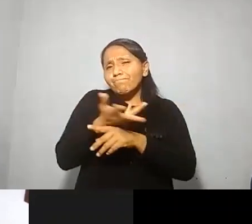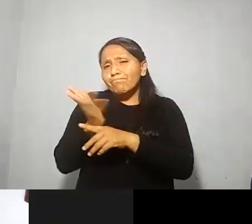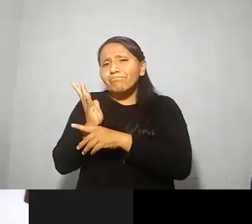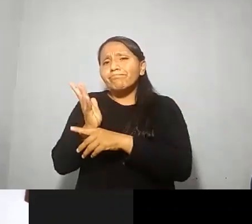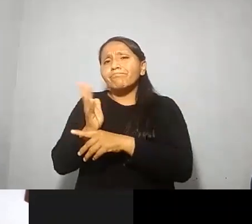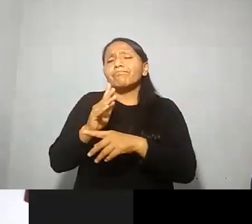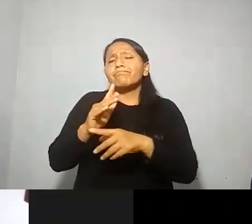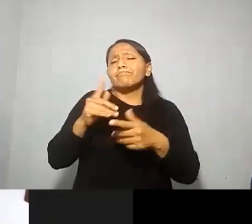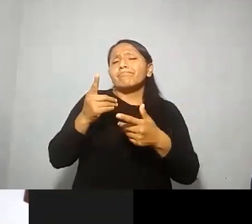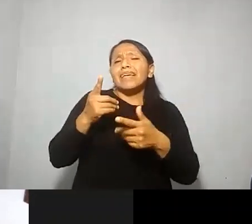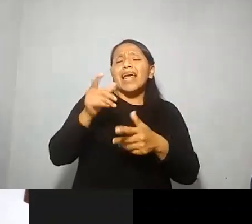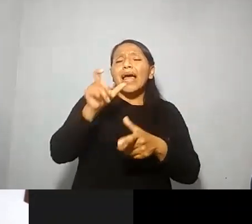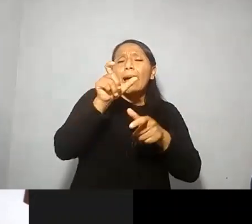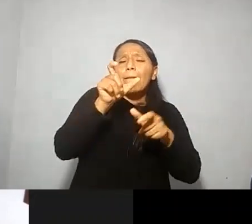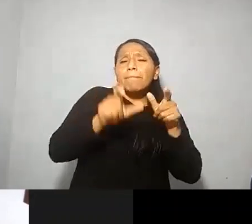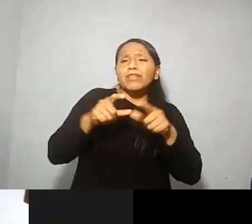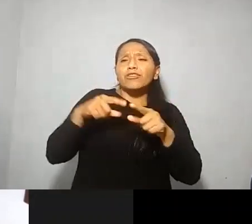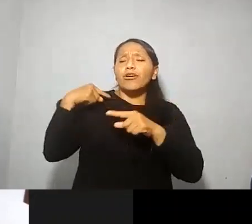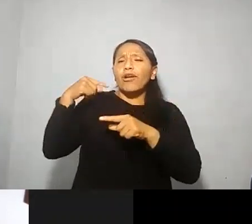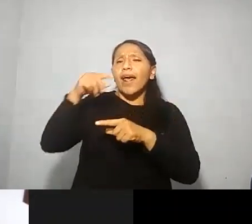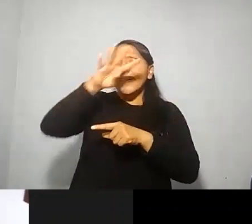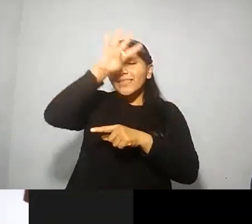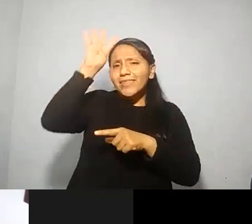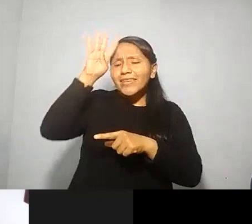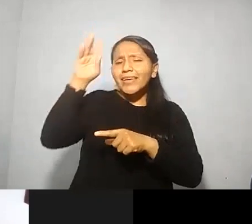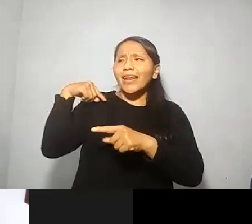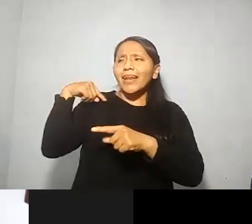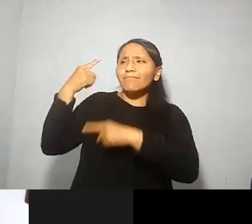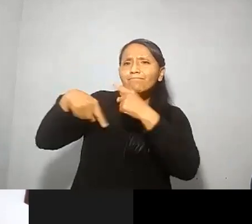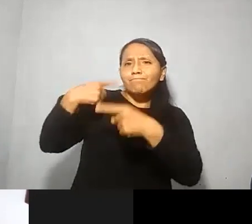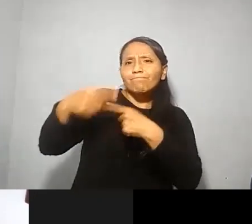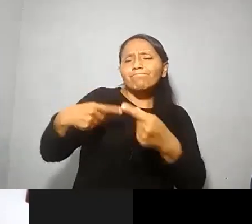personas indígenas, personas